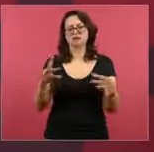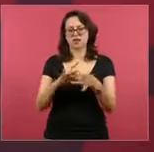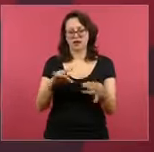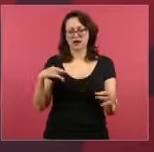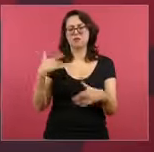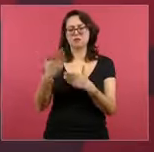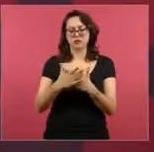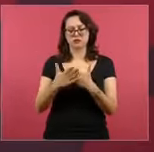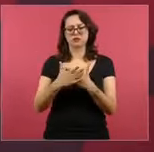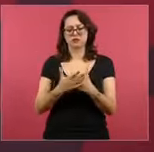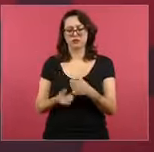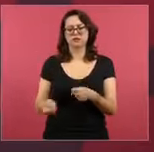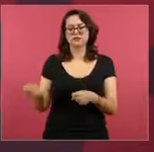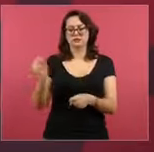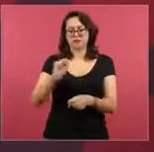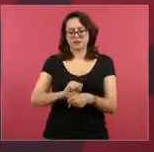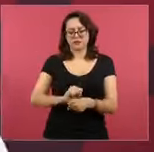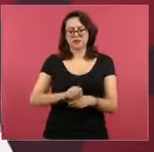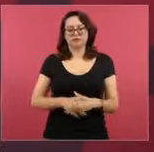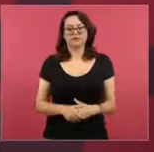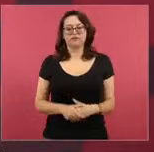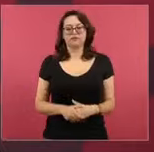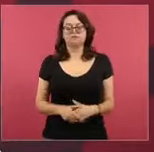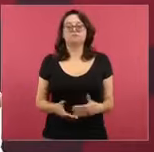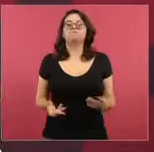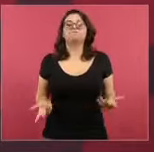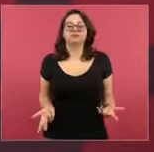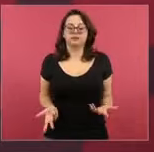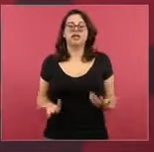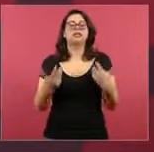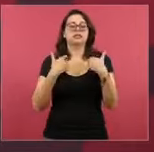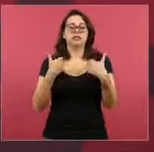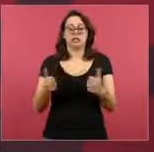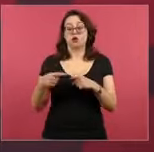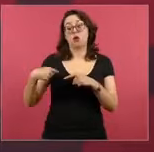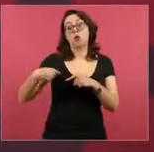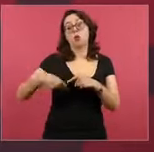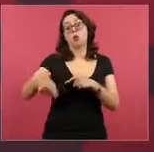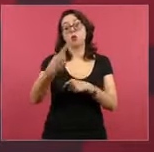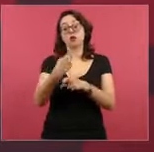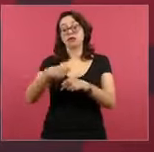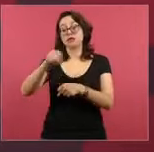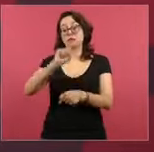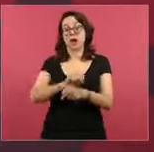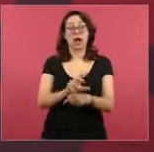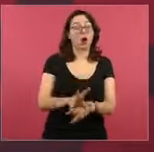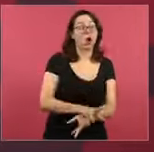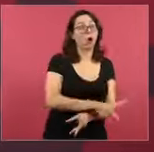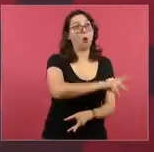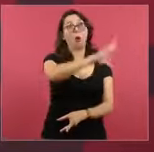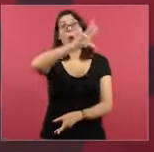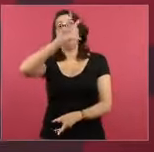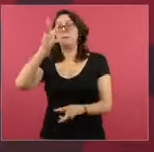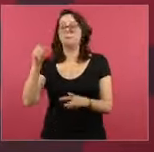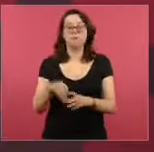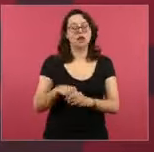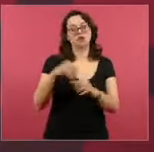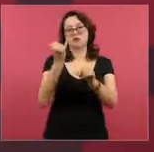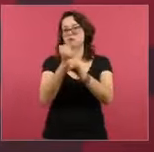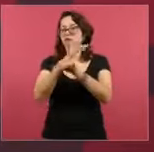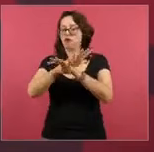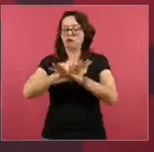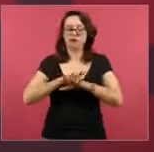semana. Es claro que no pretendemos que en una semana se pueda tener toda la información, o sea, todas las adecuaciones que se van a